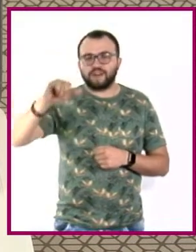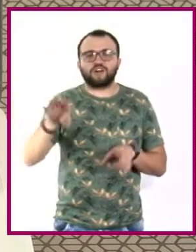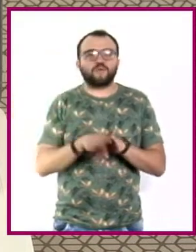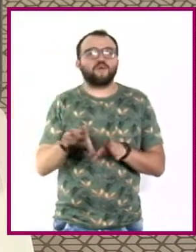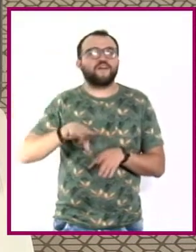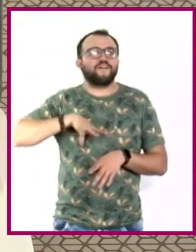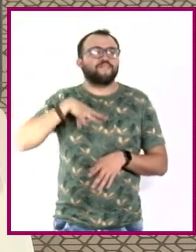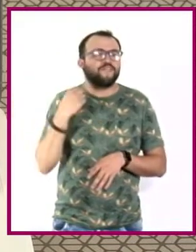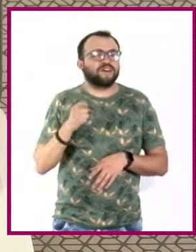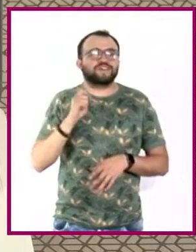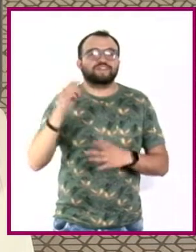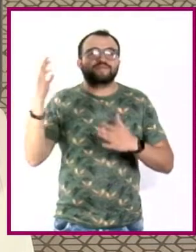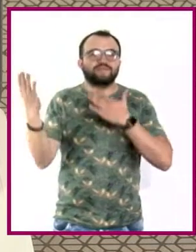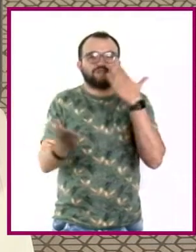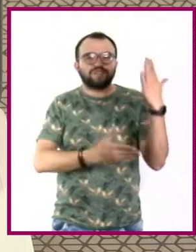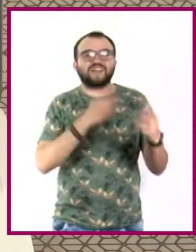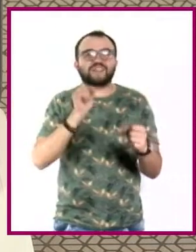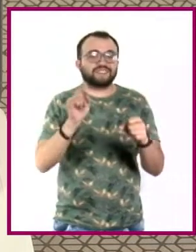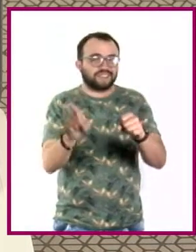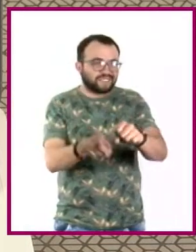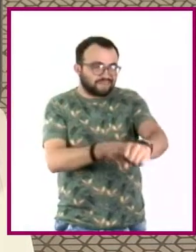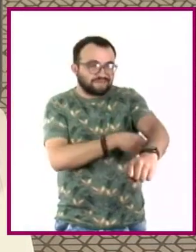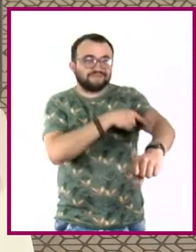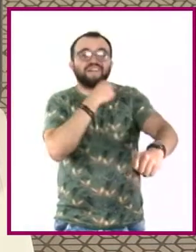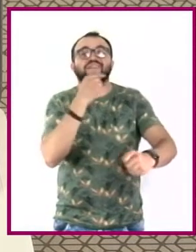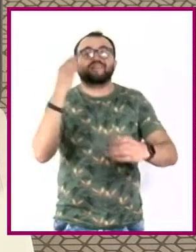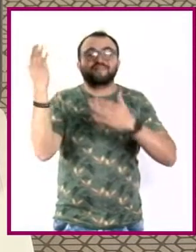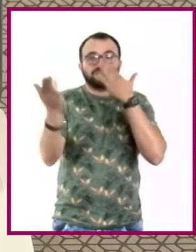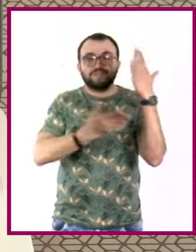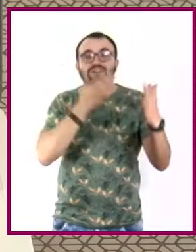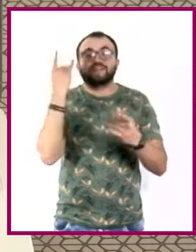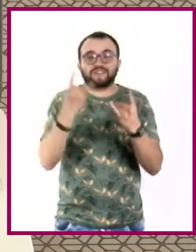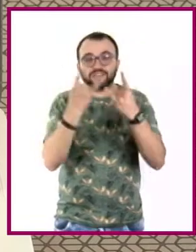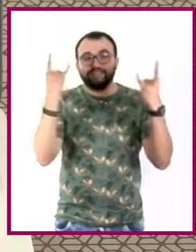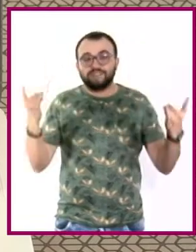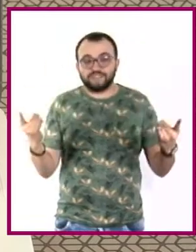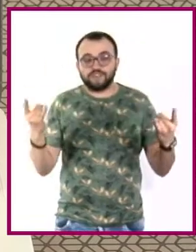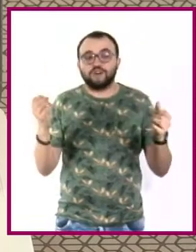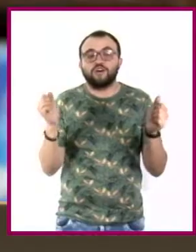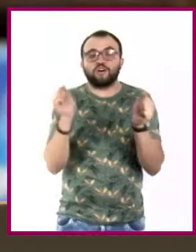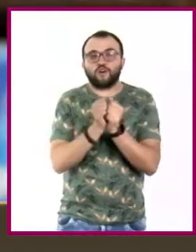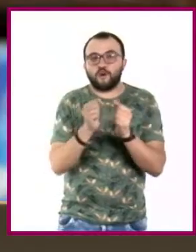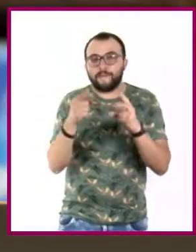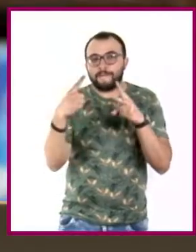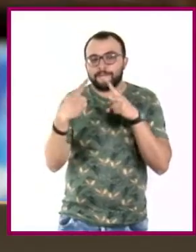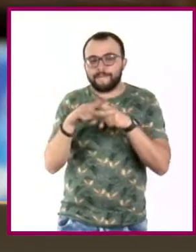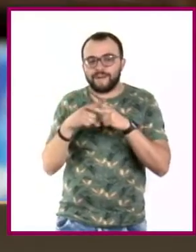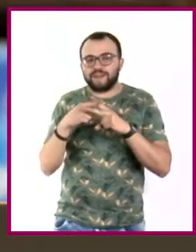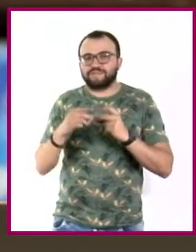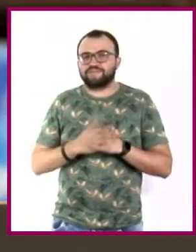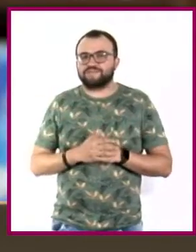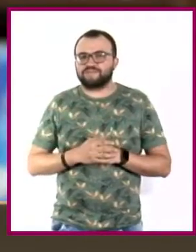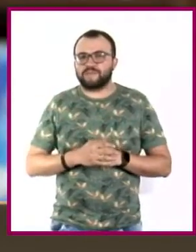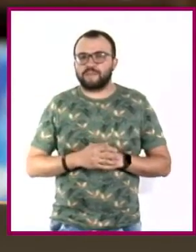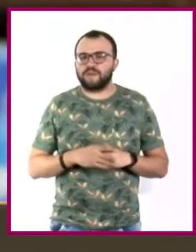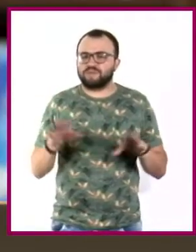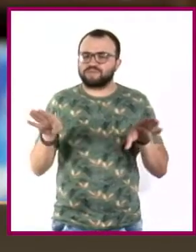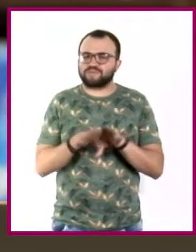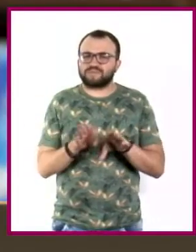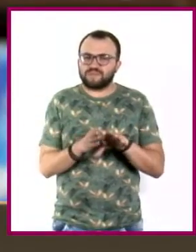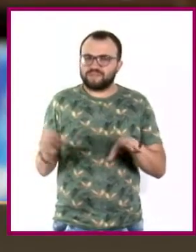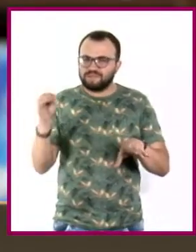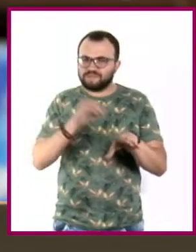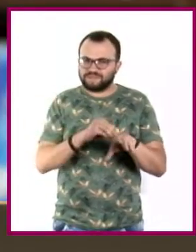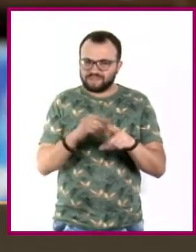estudiar largos procesos históricos a través de modelos matemáticos. ¿Cómo se aplican los modelos